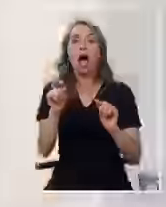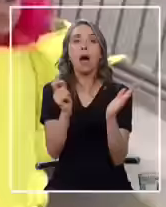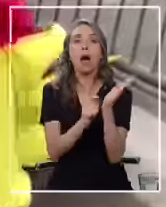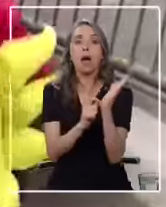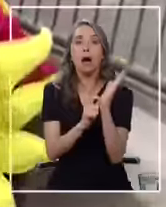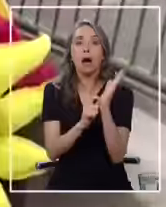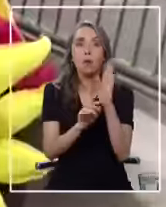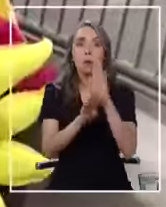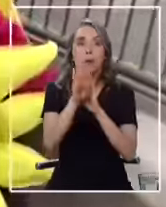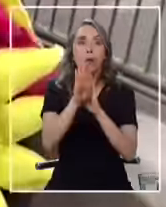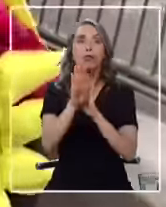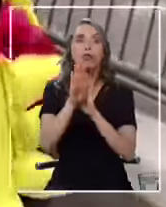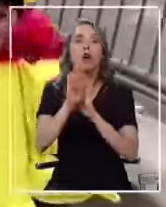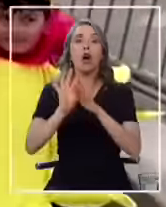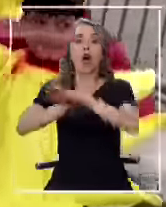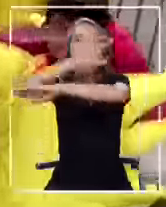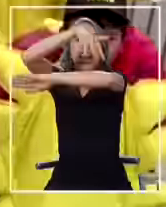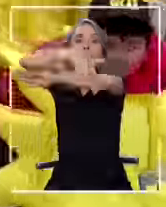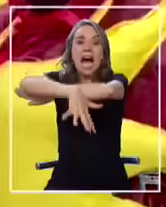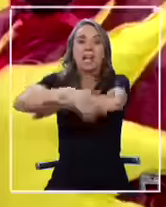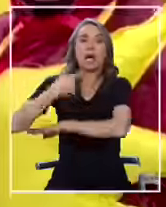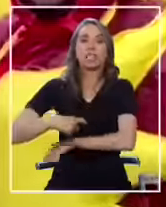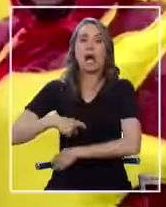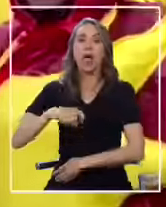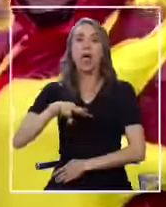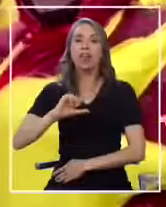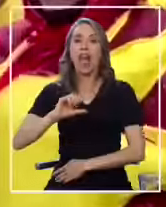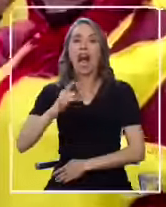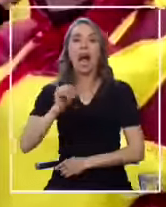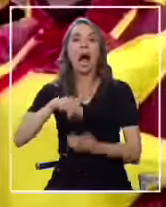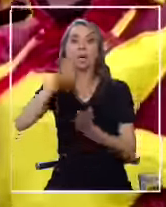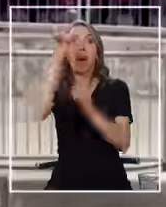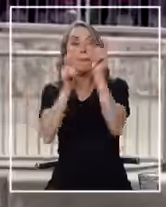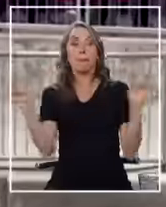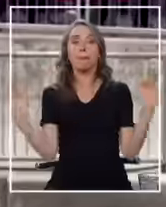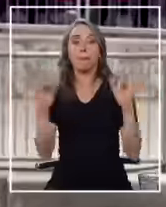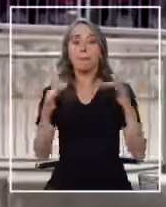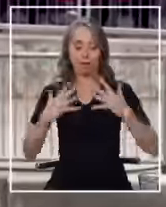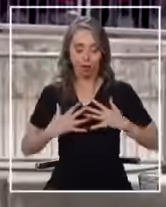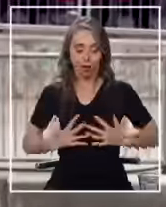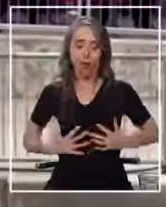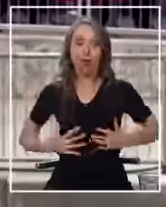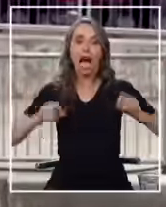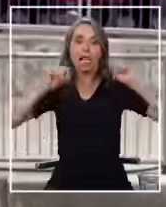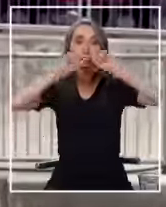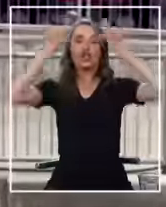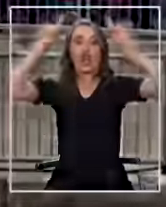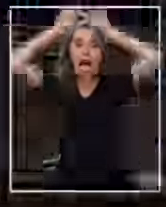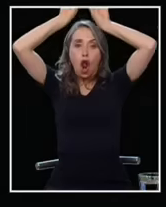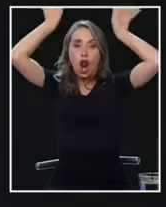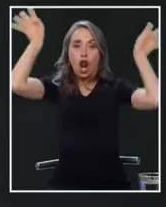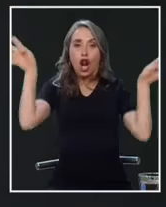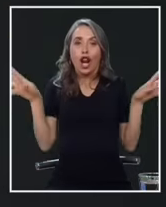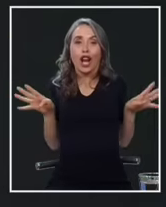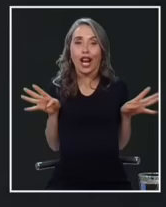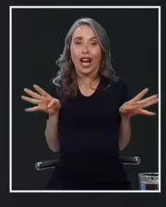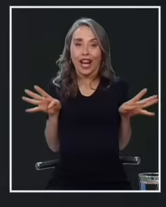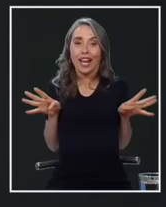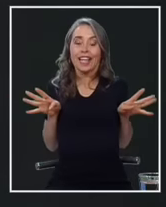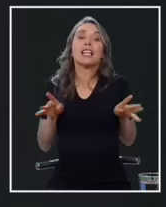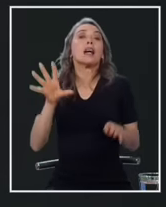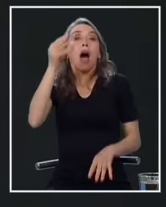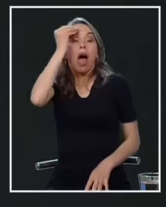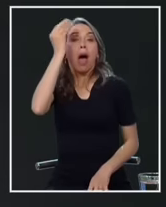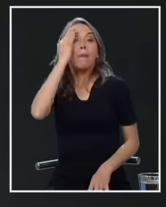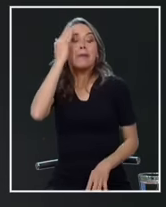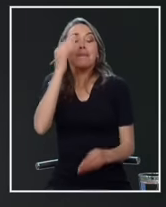Guinness. En las cataratas del Niágara se logró el mayor número de personas vestidas de sol. Una imagen que quedará en